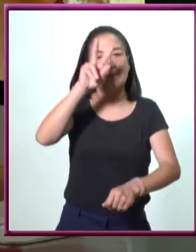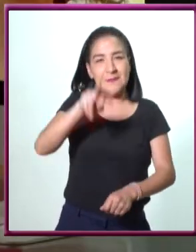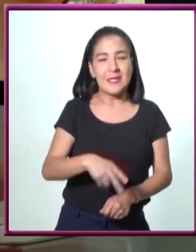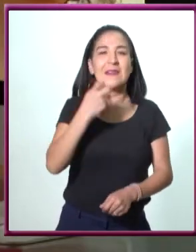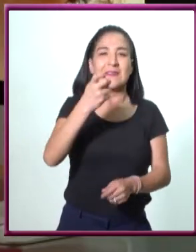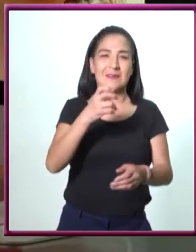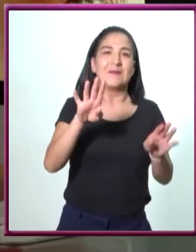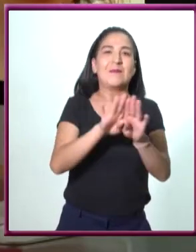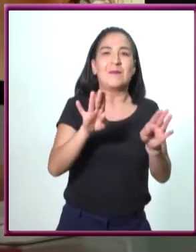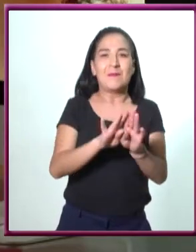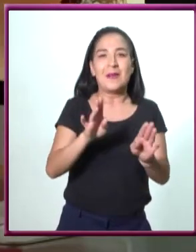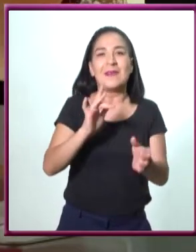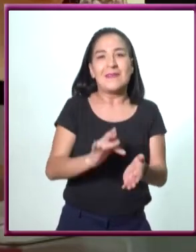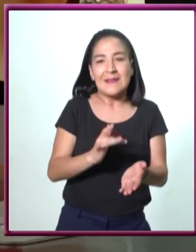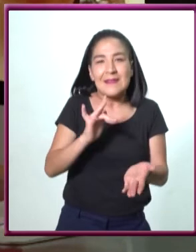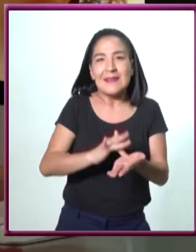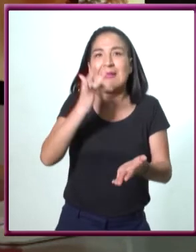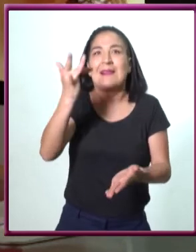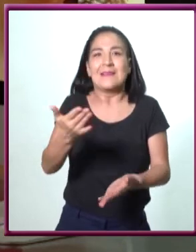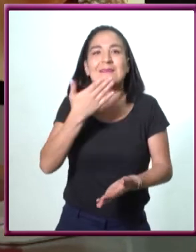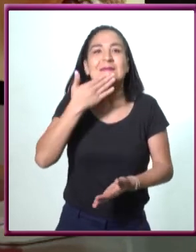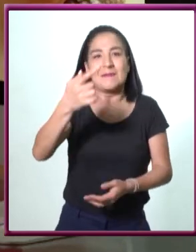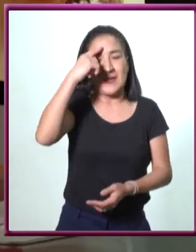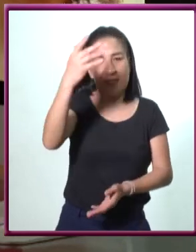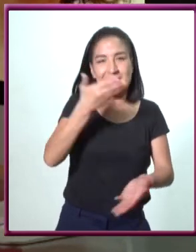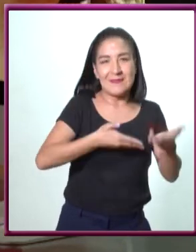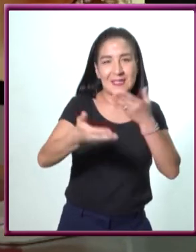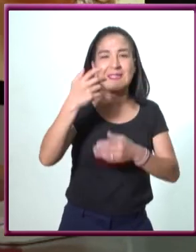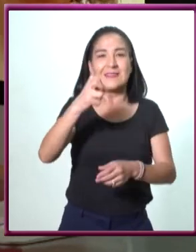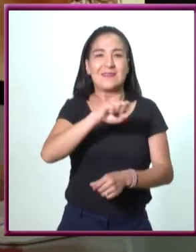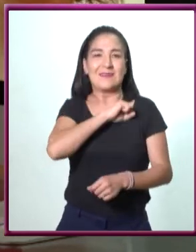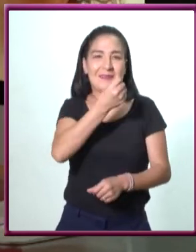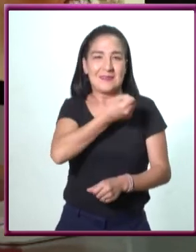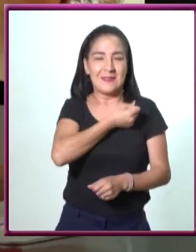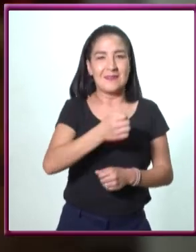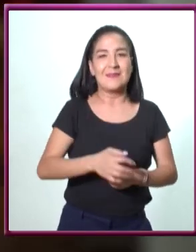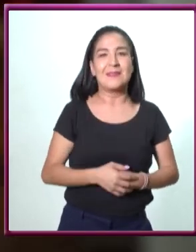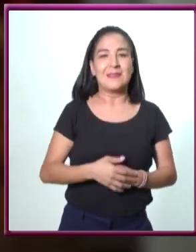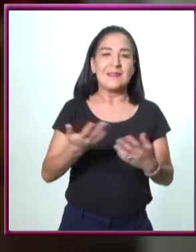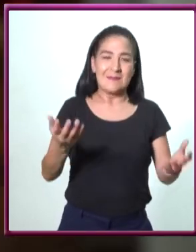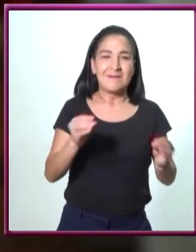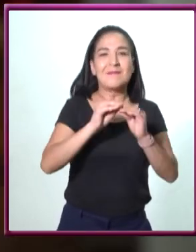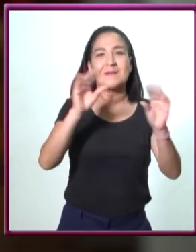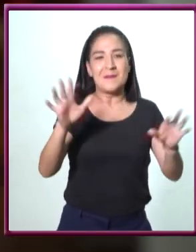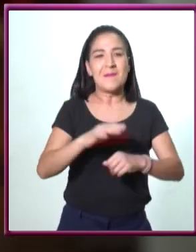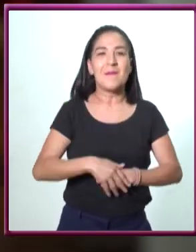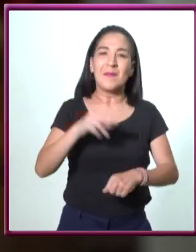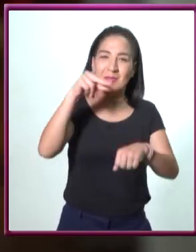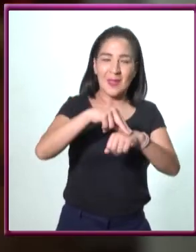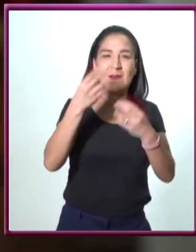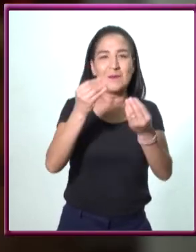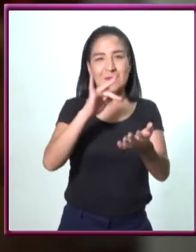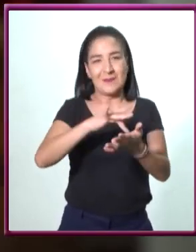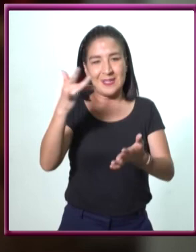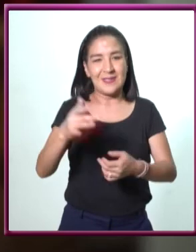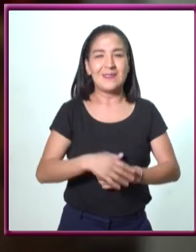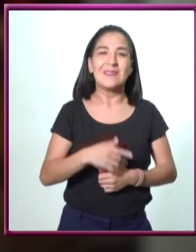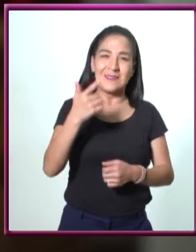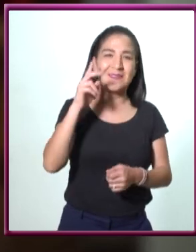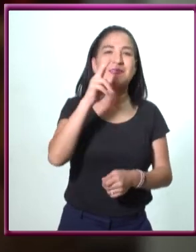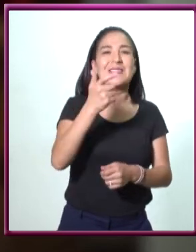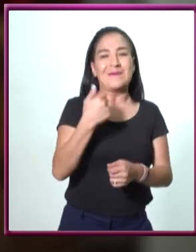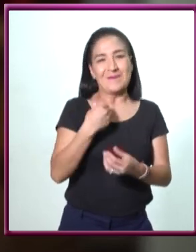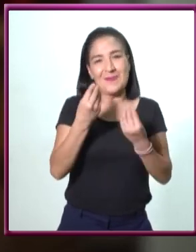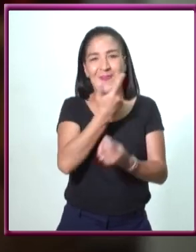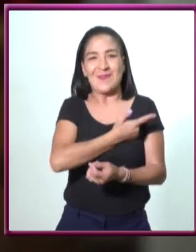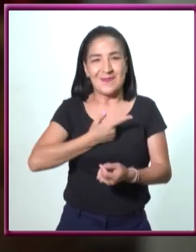eso favorece mucho más las relaciones para que crezcan sanas. Claro. Doctora, muchas gracias. No sabe